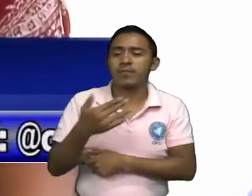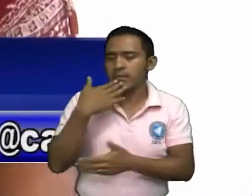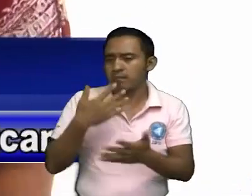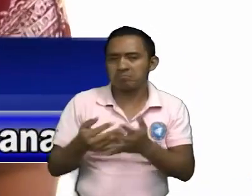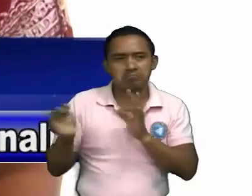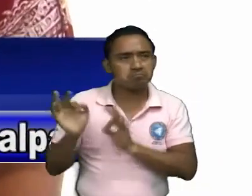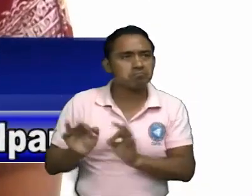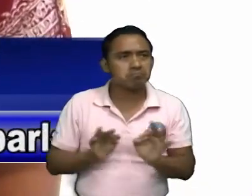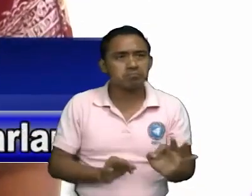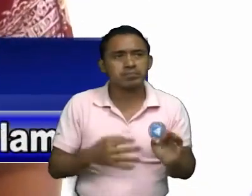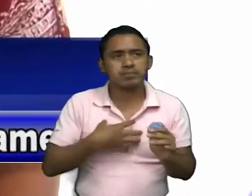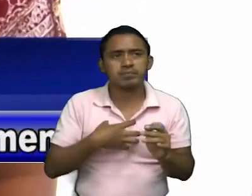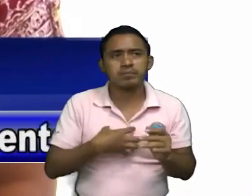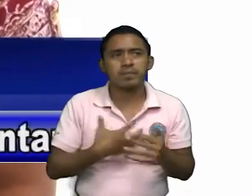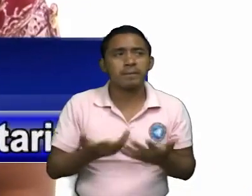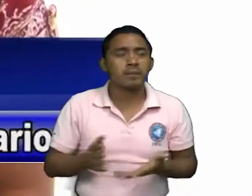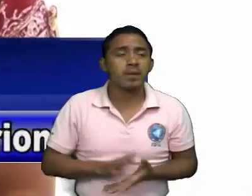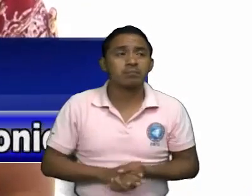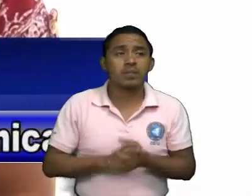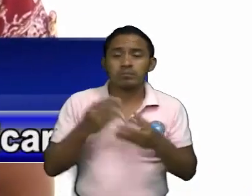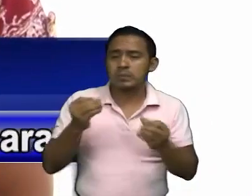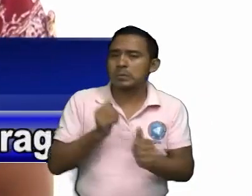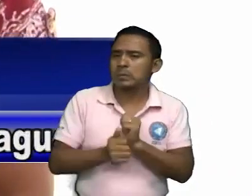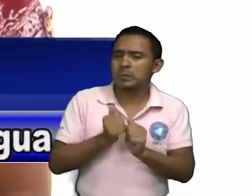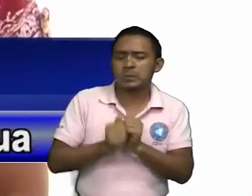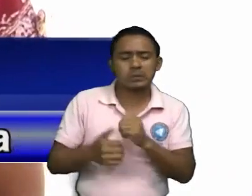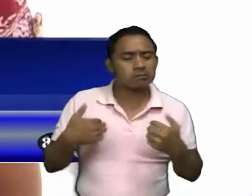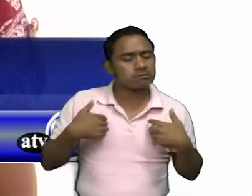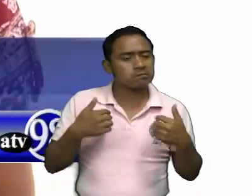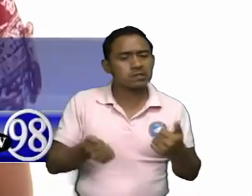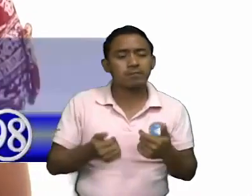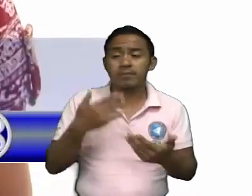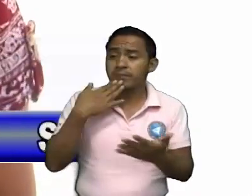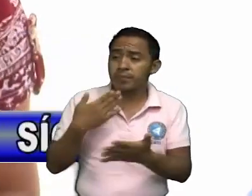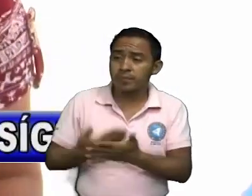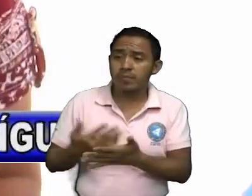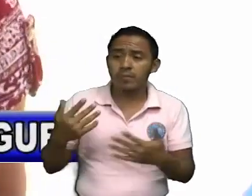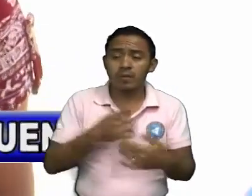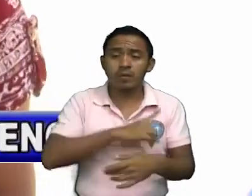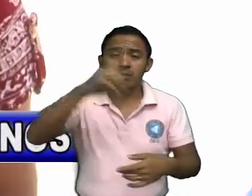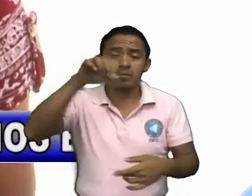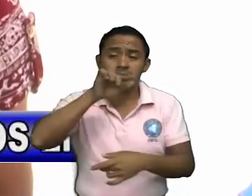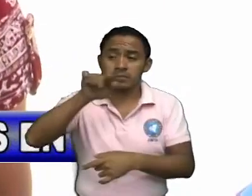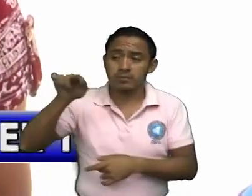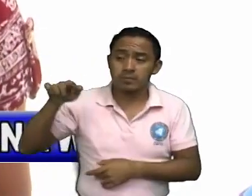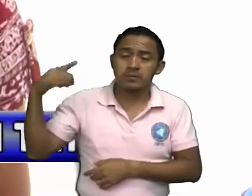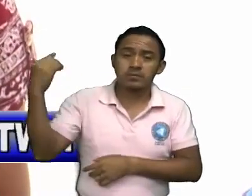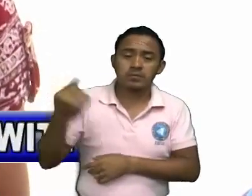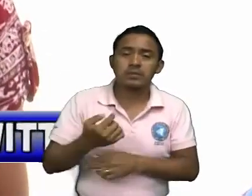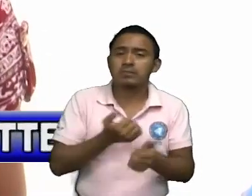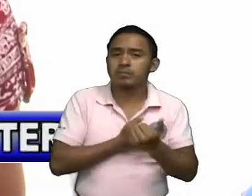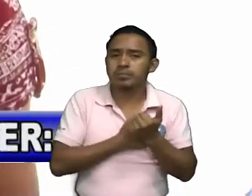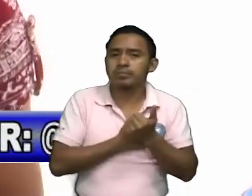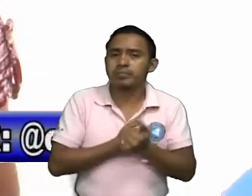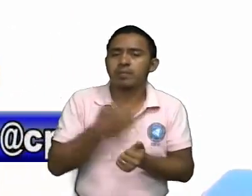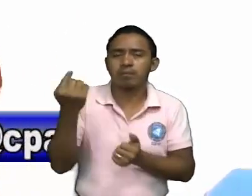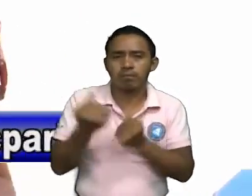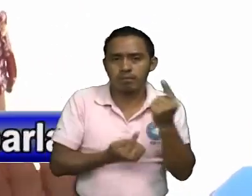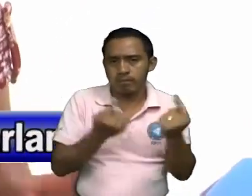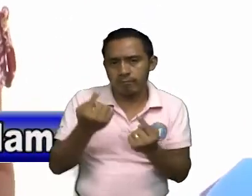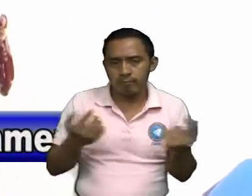en estos tiempos se están moviendo muchos problemas de salud. Y le agradecemos a Dios y a ellos, ¿verdad? Que tienen el amor y la